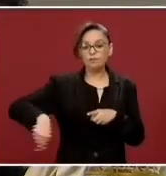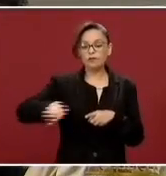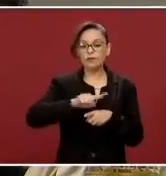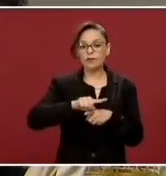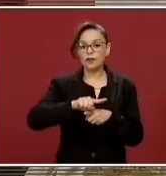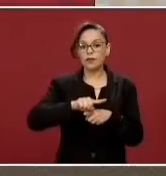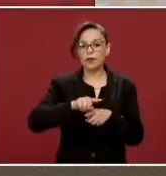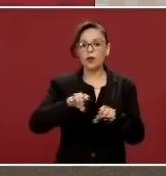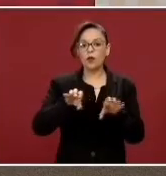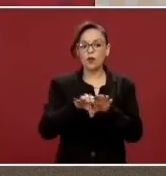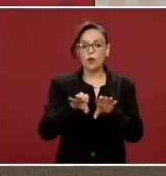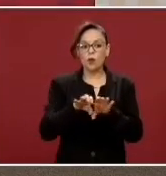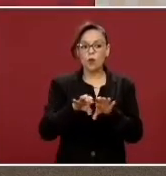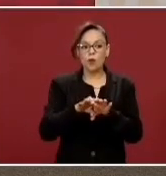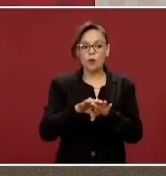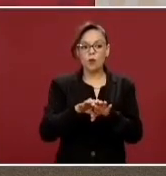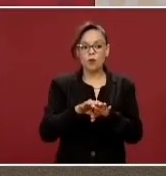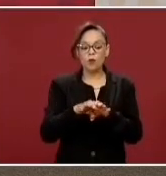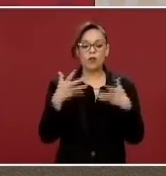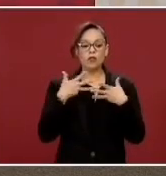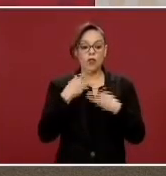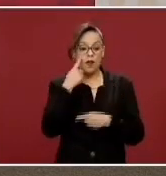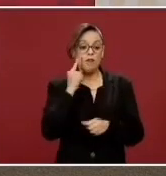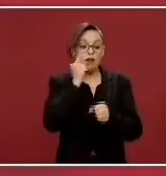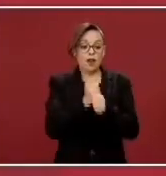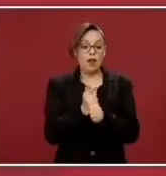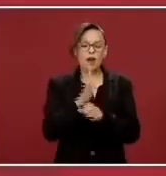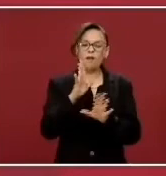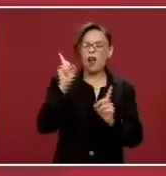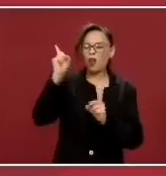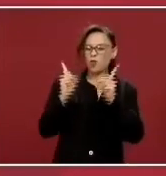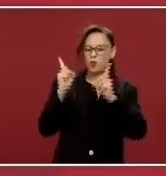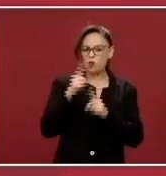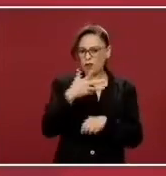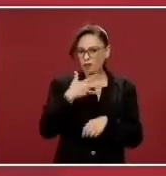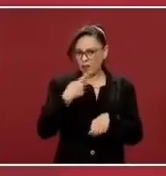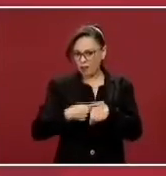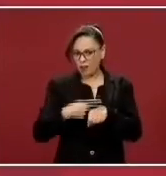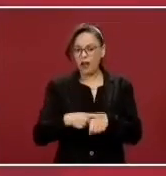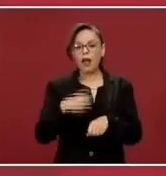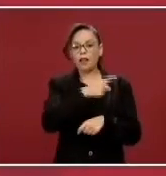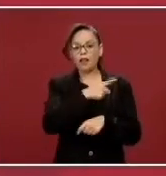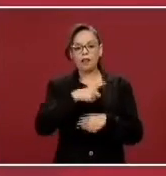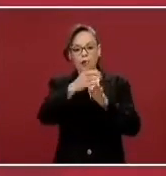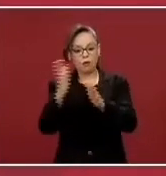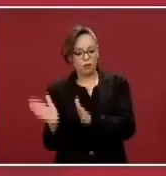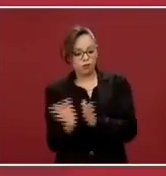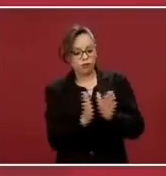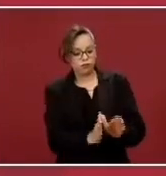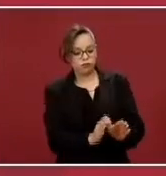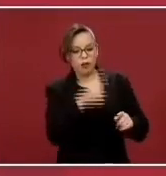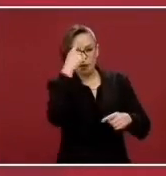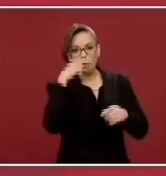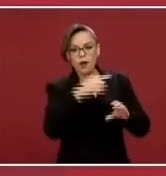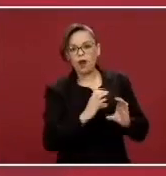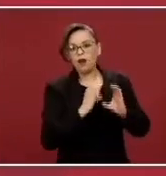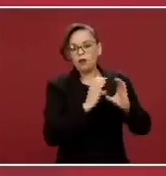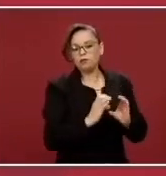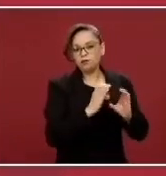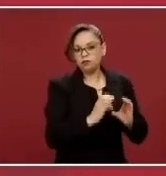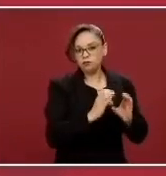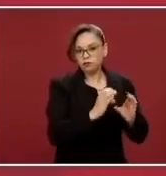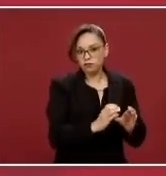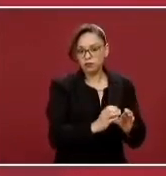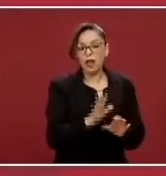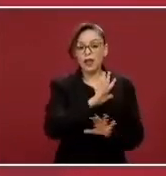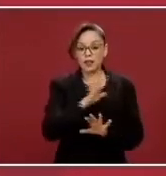casos, identificar al caso sospechoso, ponerlo en aislamiento, confirmar o descartar su diagnóstico por